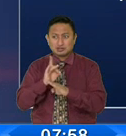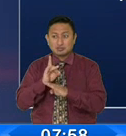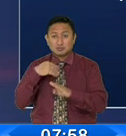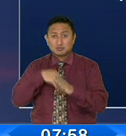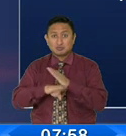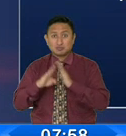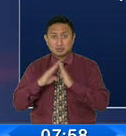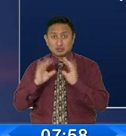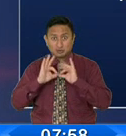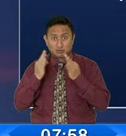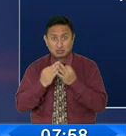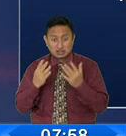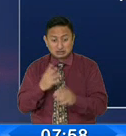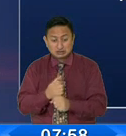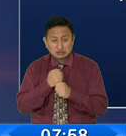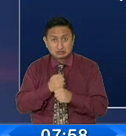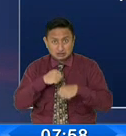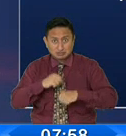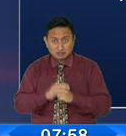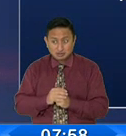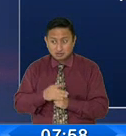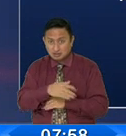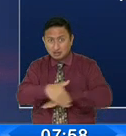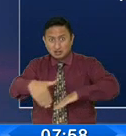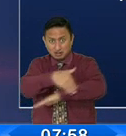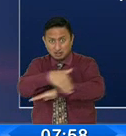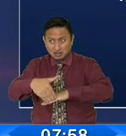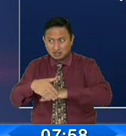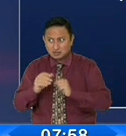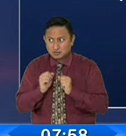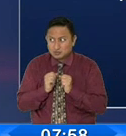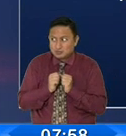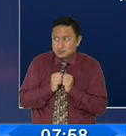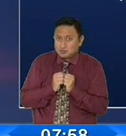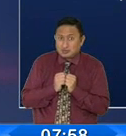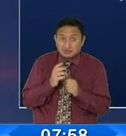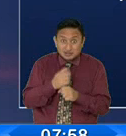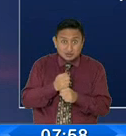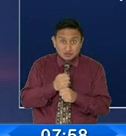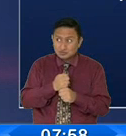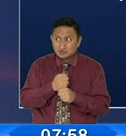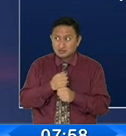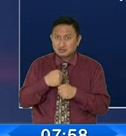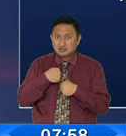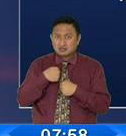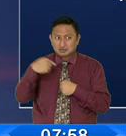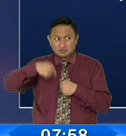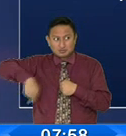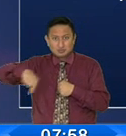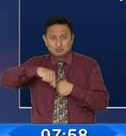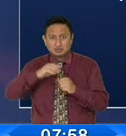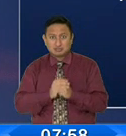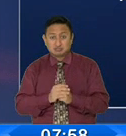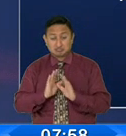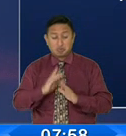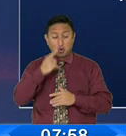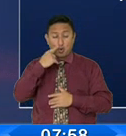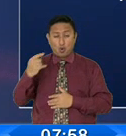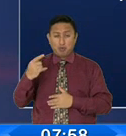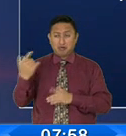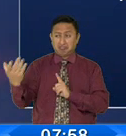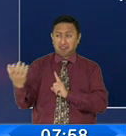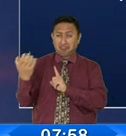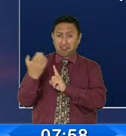mi familia, con mi abuela y mi tía. Estar en la calle no es seguro. Siento que si uno fuera hombre no le dirían